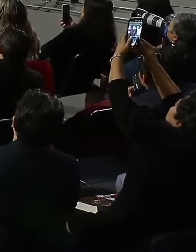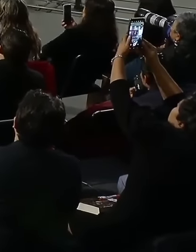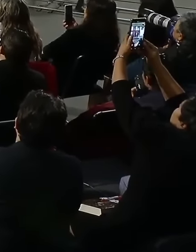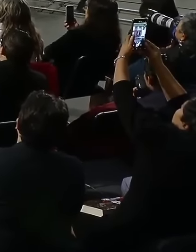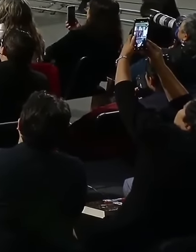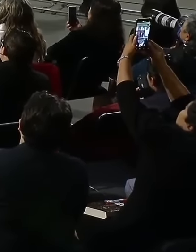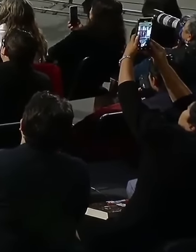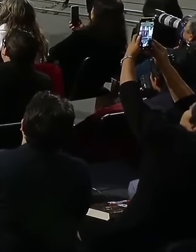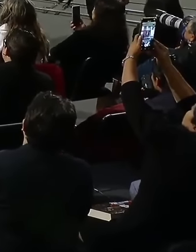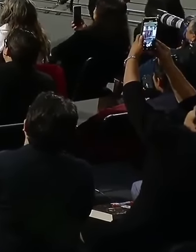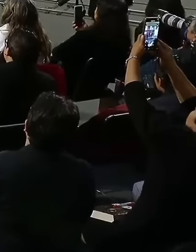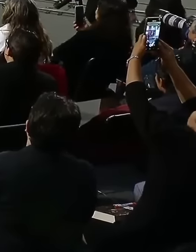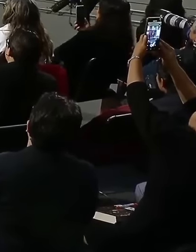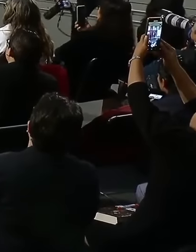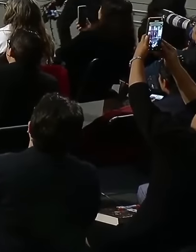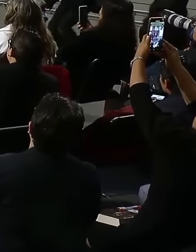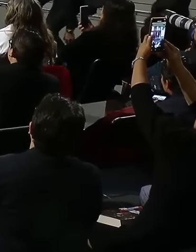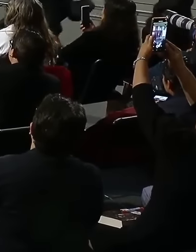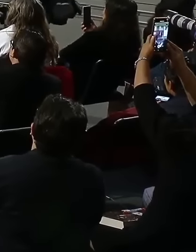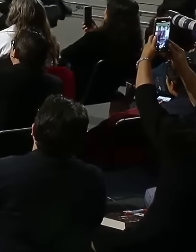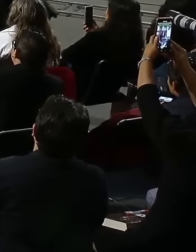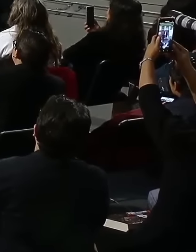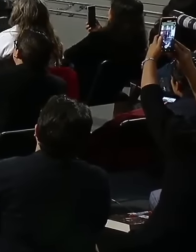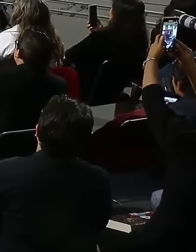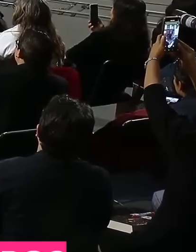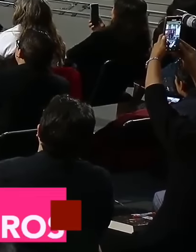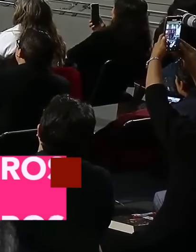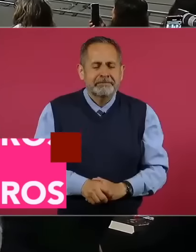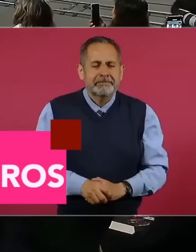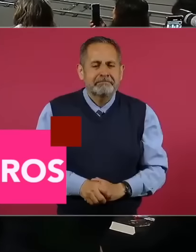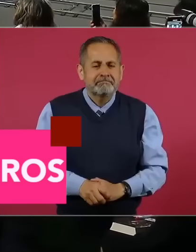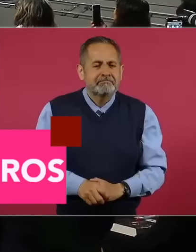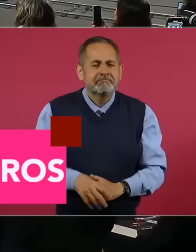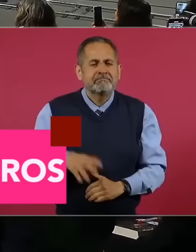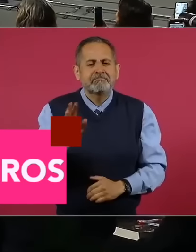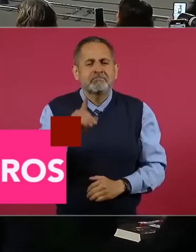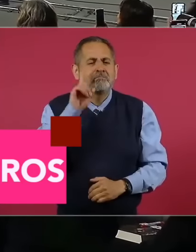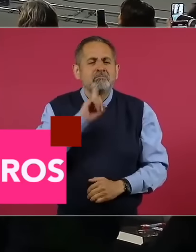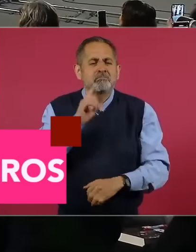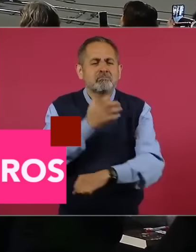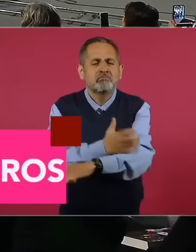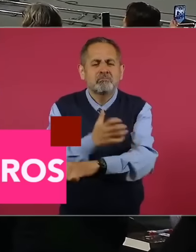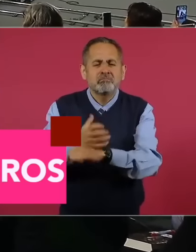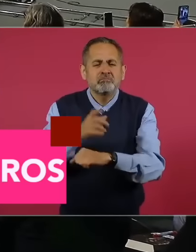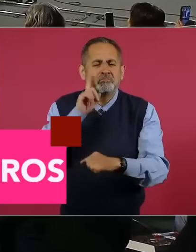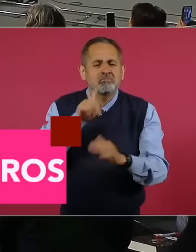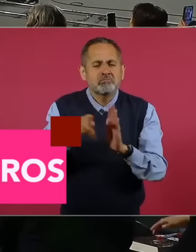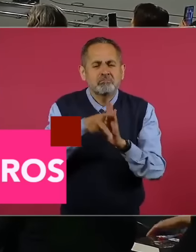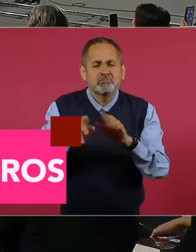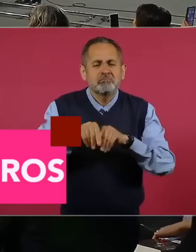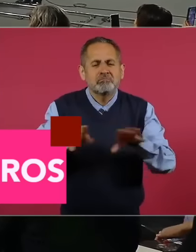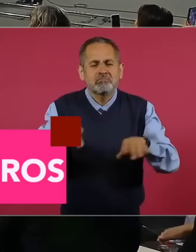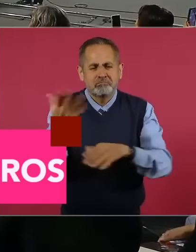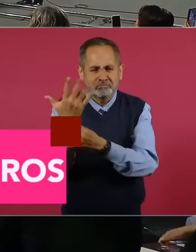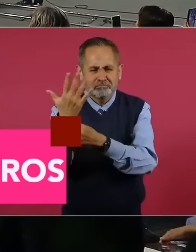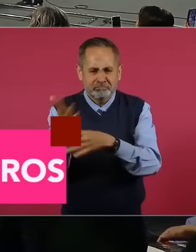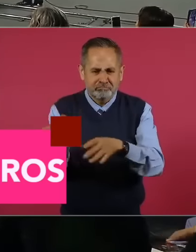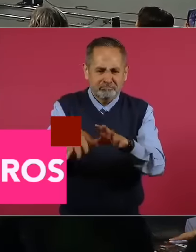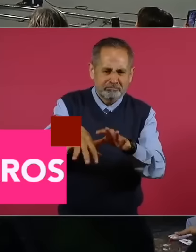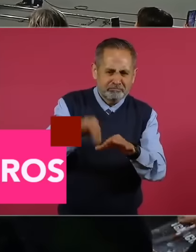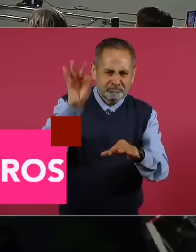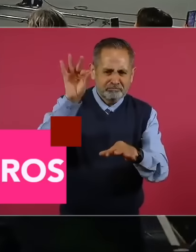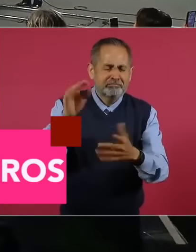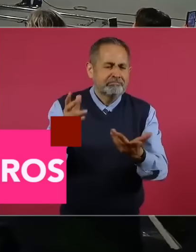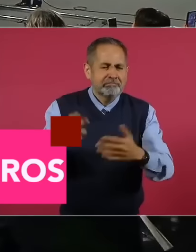No, una. ¿Les parece bien una compañera periodista? La que.